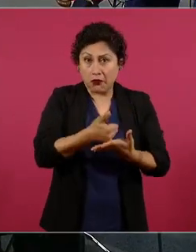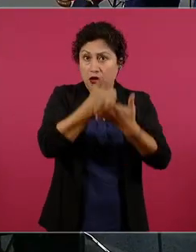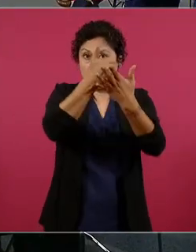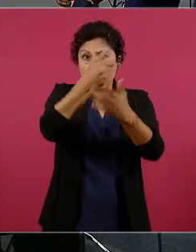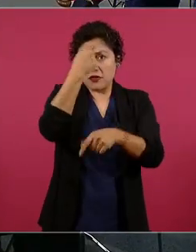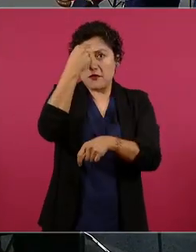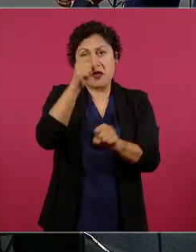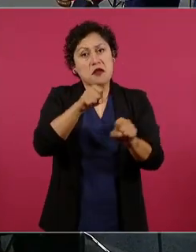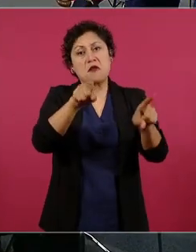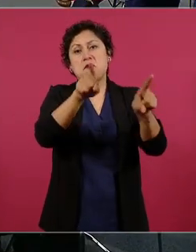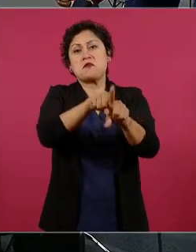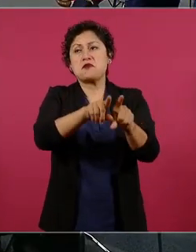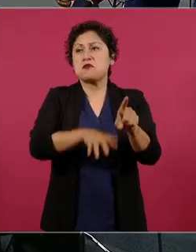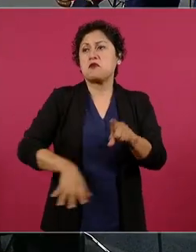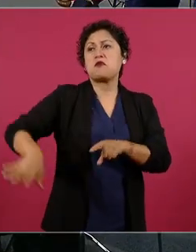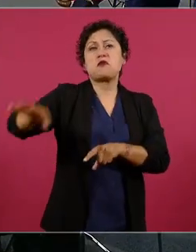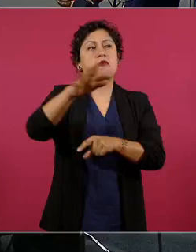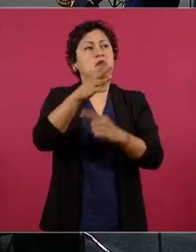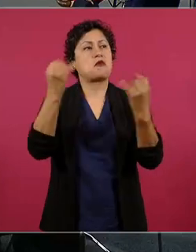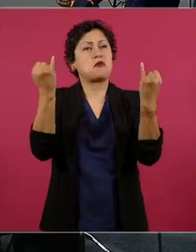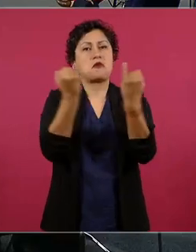mercenario.